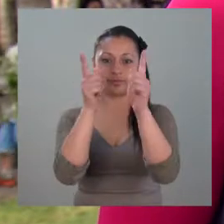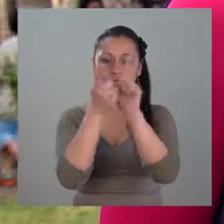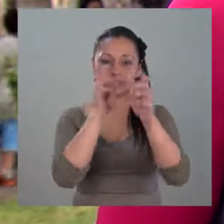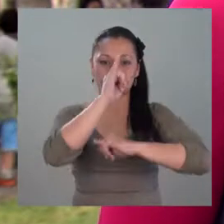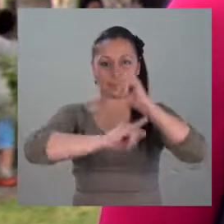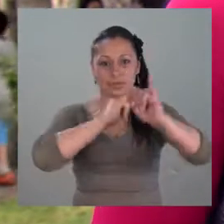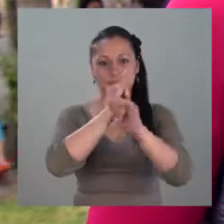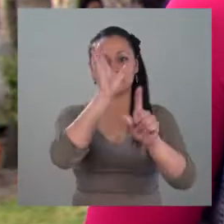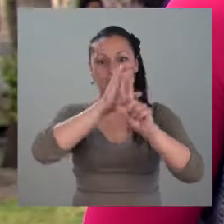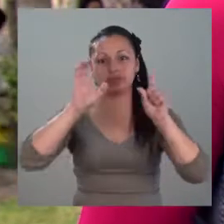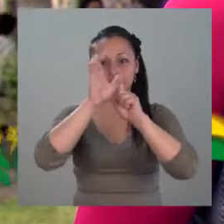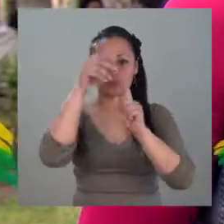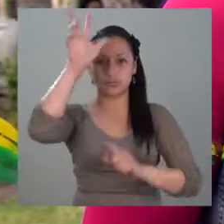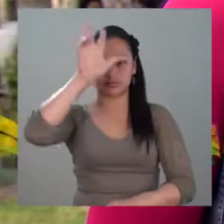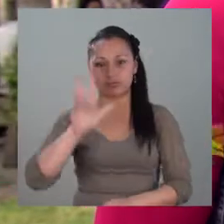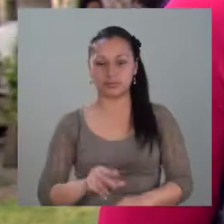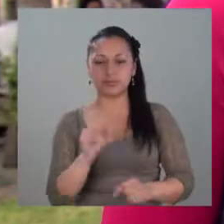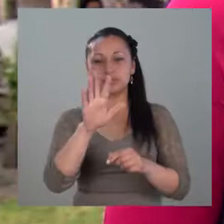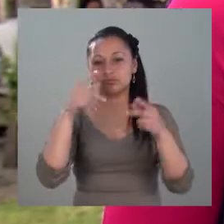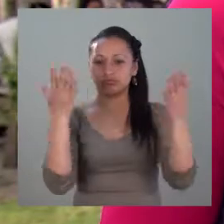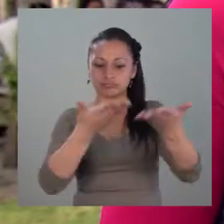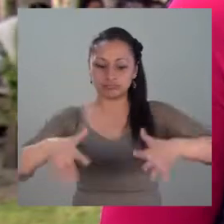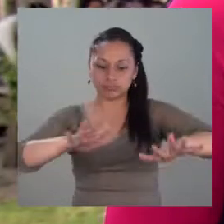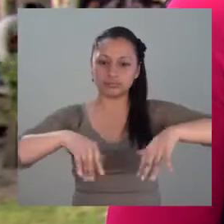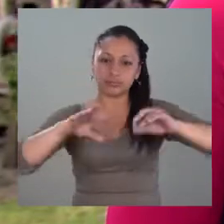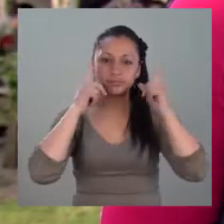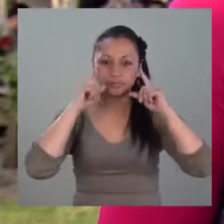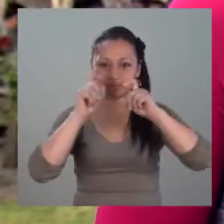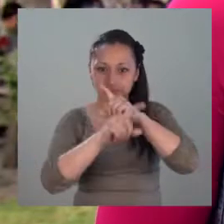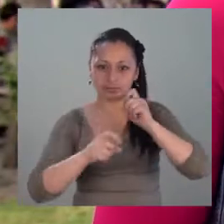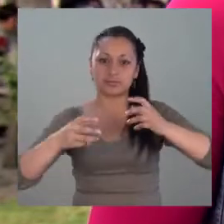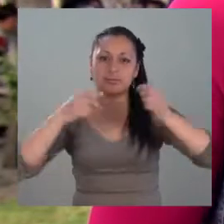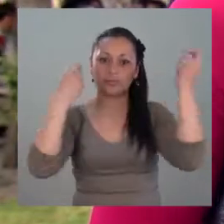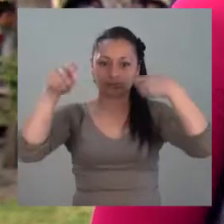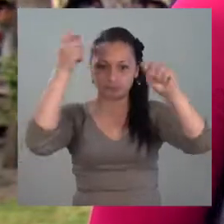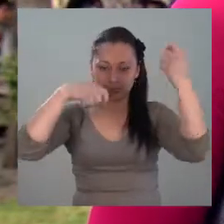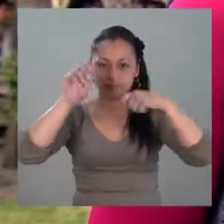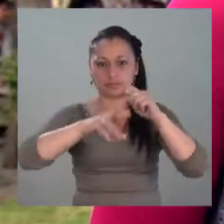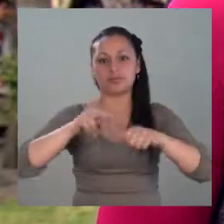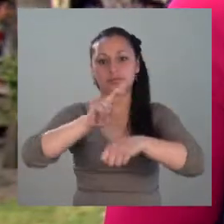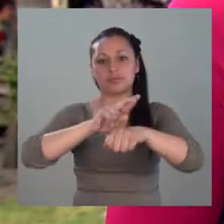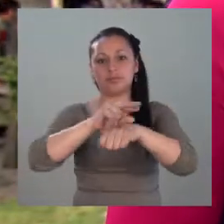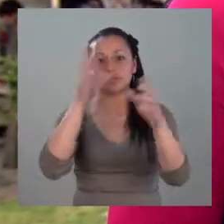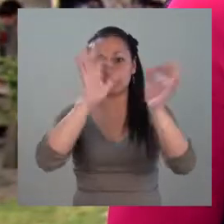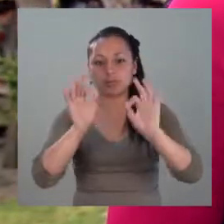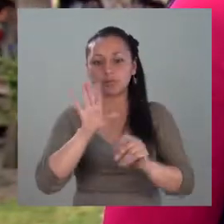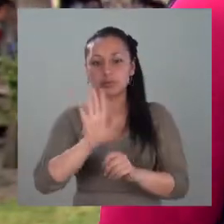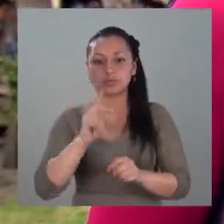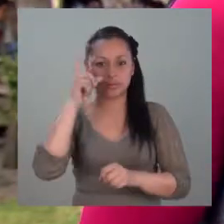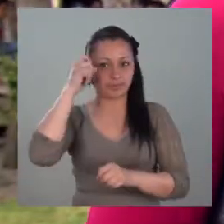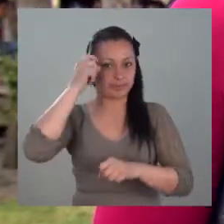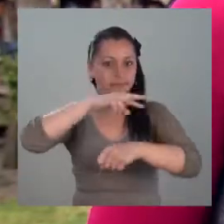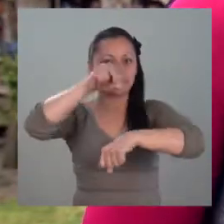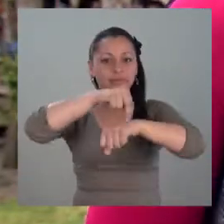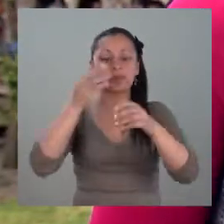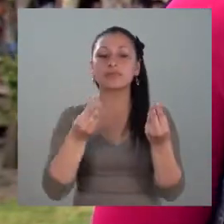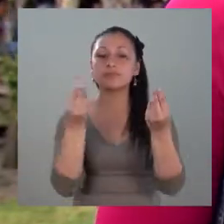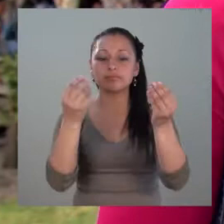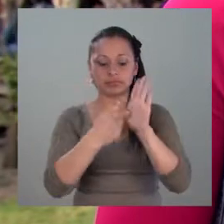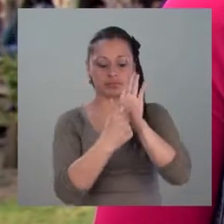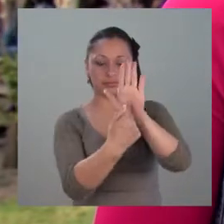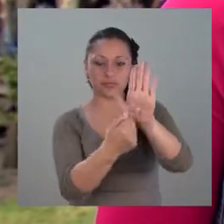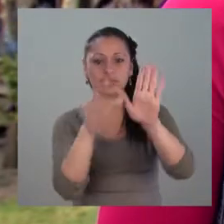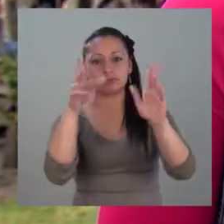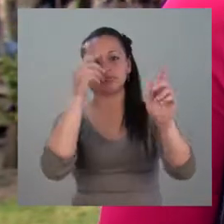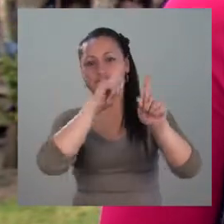El cuarto Encuentro Internacional de Culturas Andinas es un espacio de reflexión, valoración y promoción de la región, organizado por la Gobernación de Nariño, donde